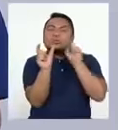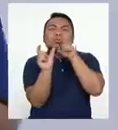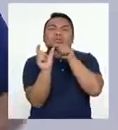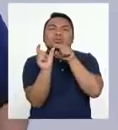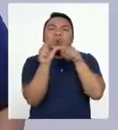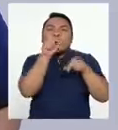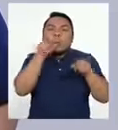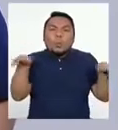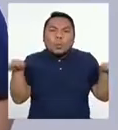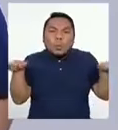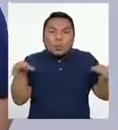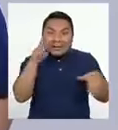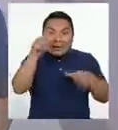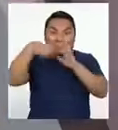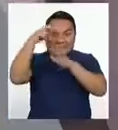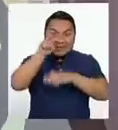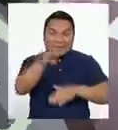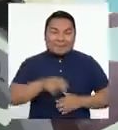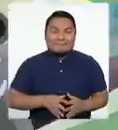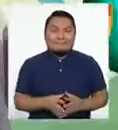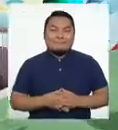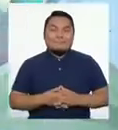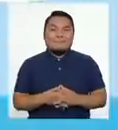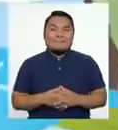a ver un video para que lo conozcan.